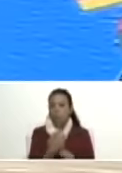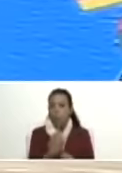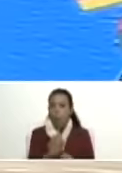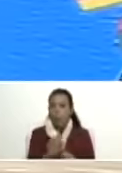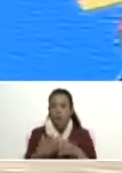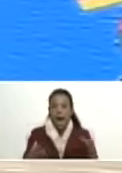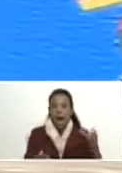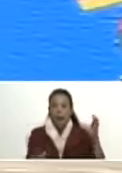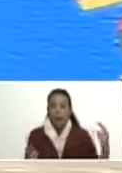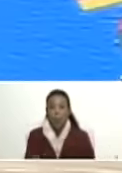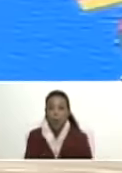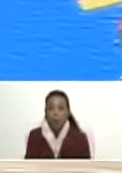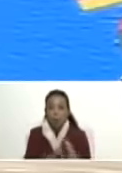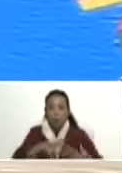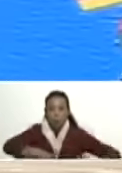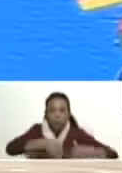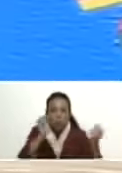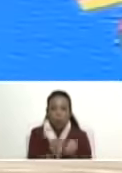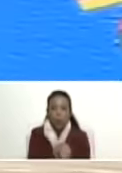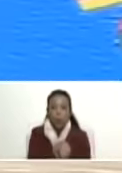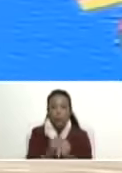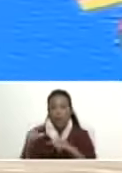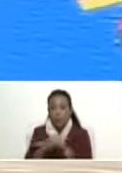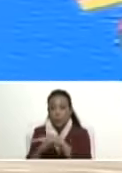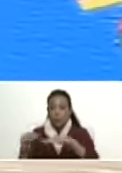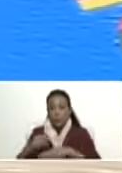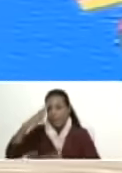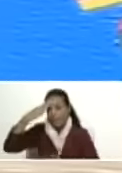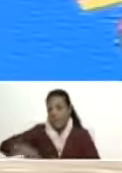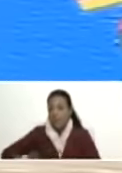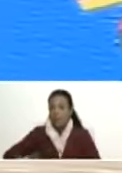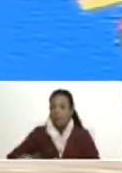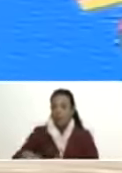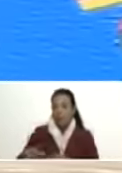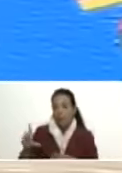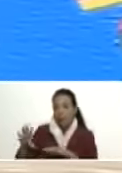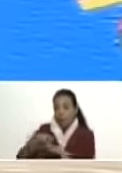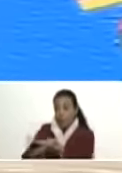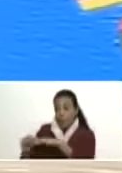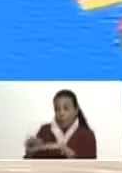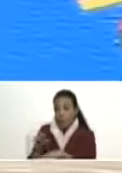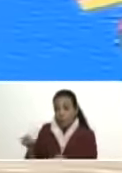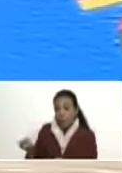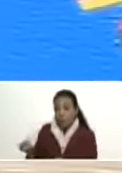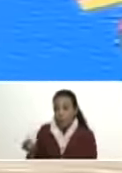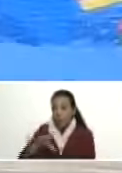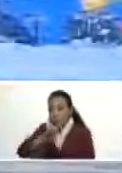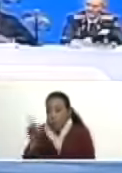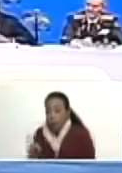militar ahí en la Guyana, Esequiba nuestra, para robarnos las